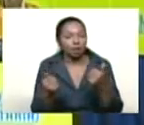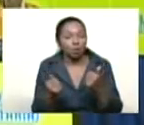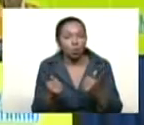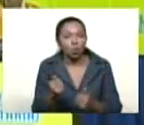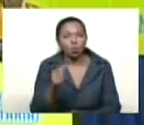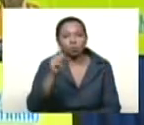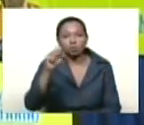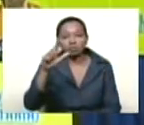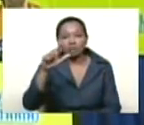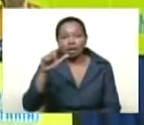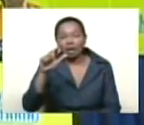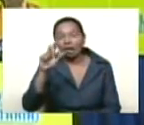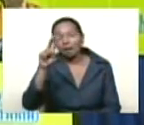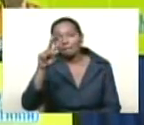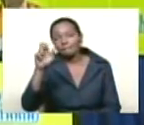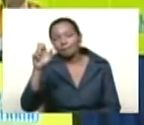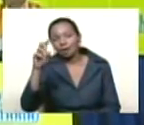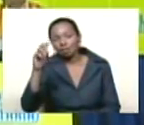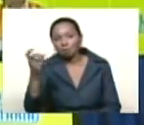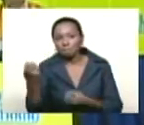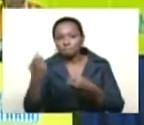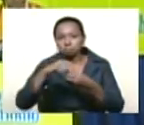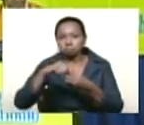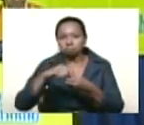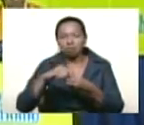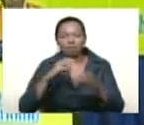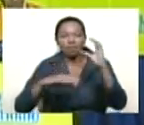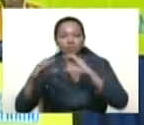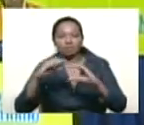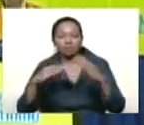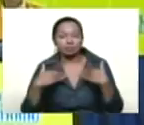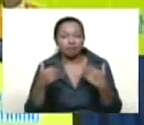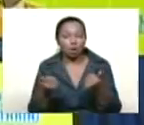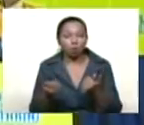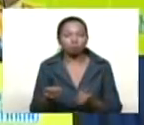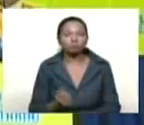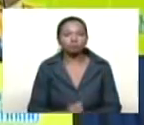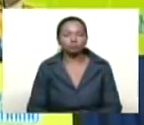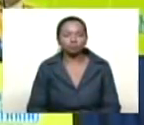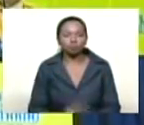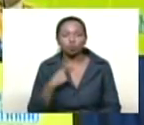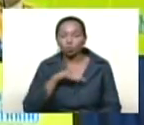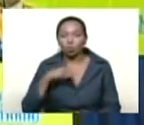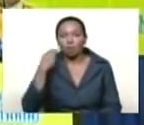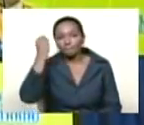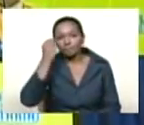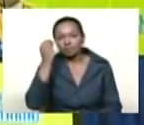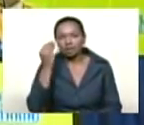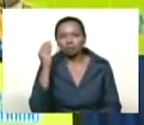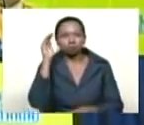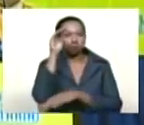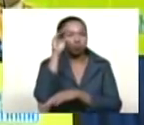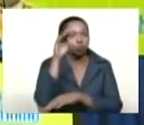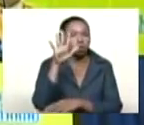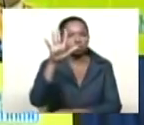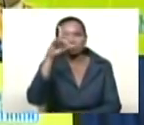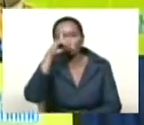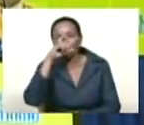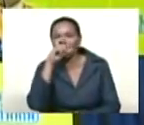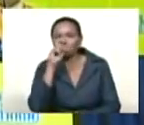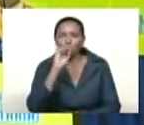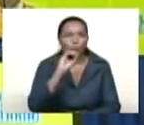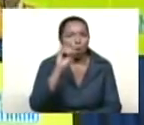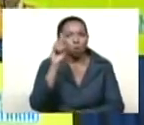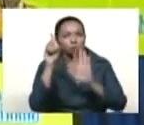la Universidad de las Ciencias de la Salud. Y ojalá pudiéramos pensar ya en 5 años, 6 años,